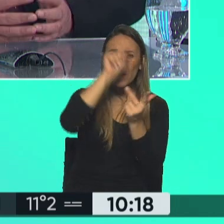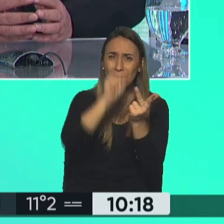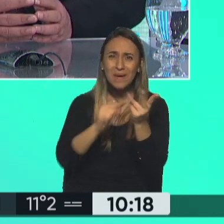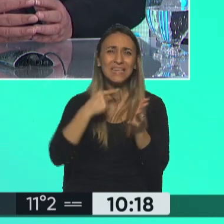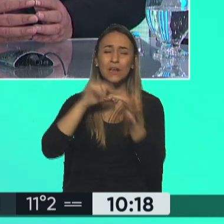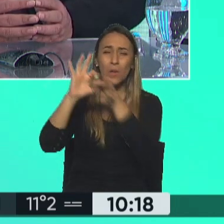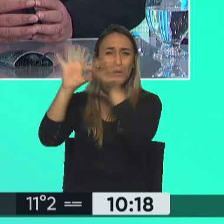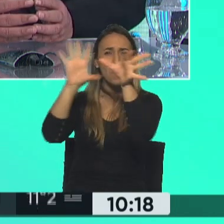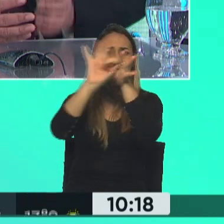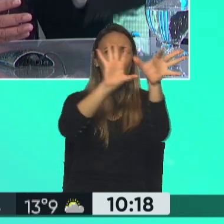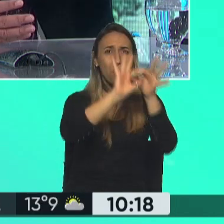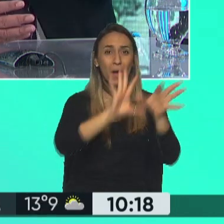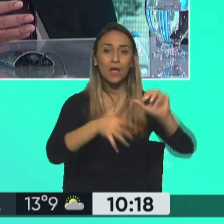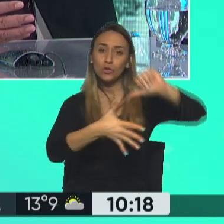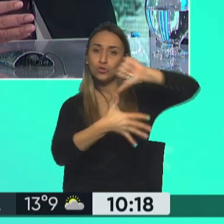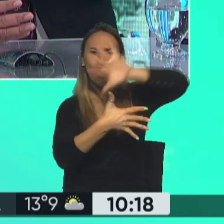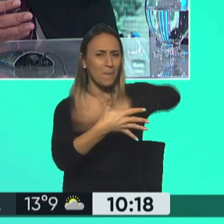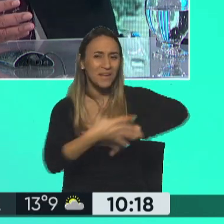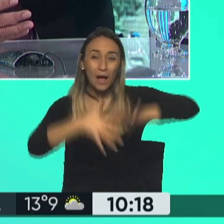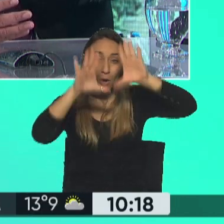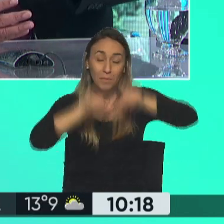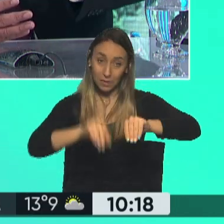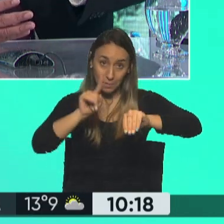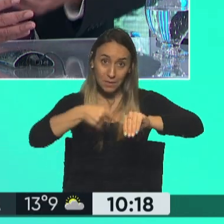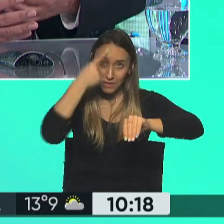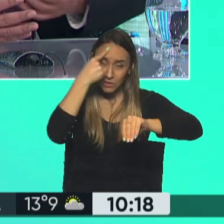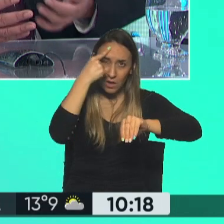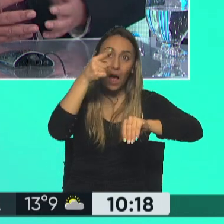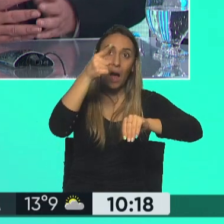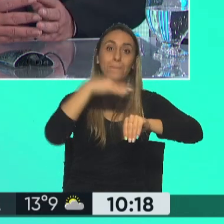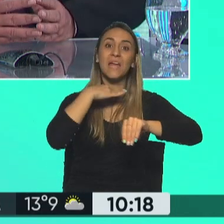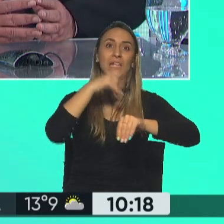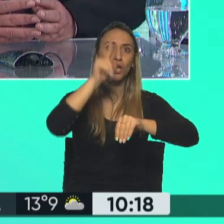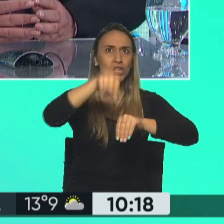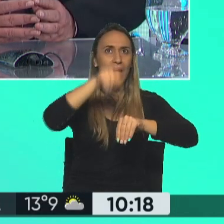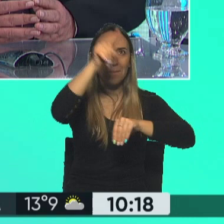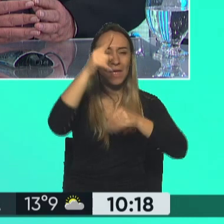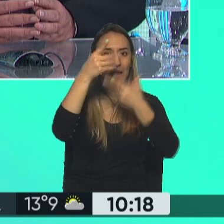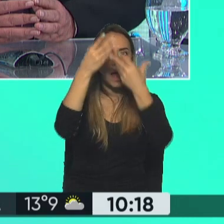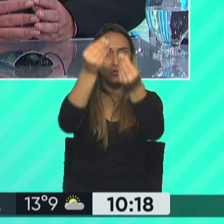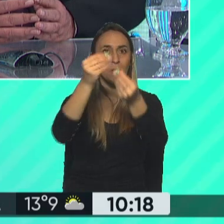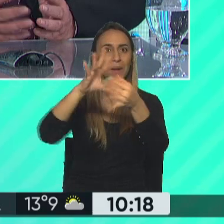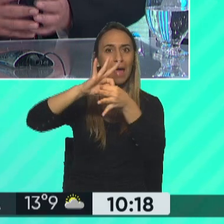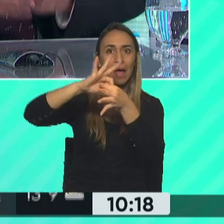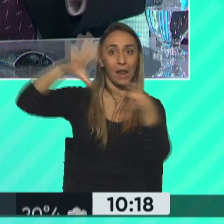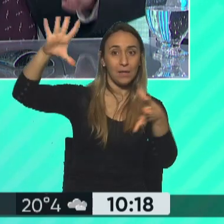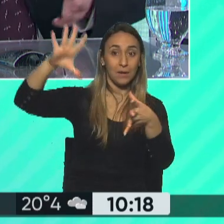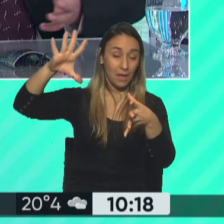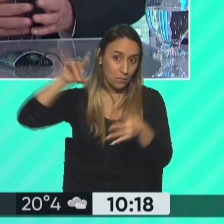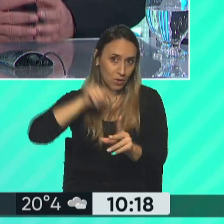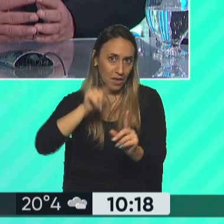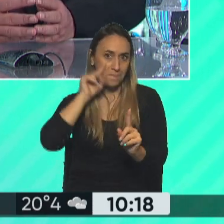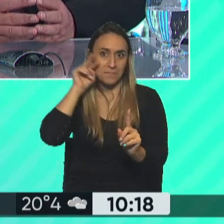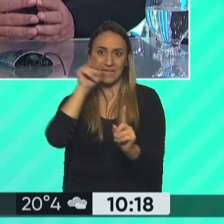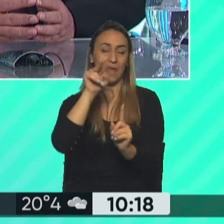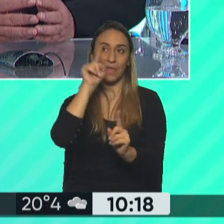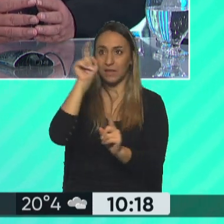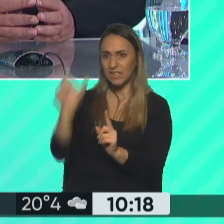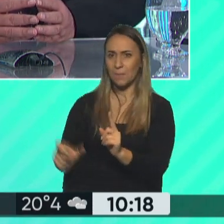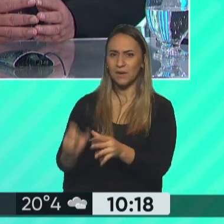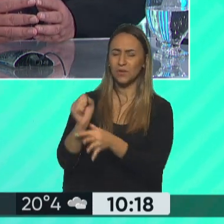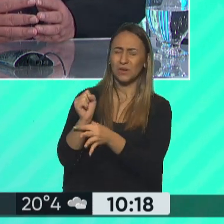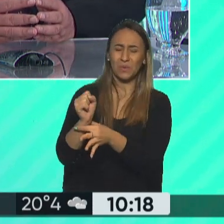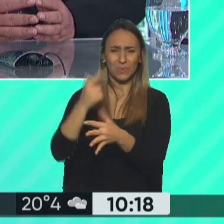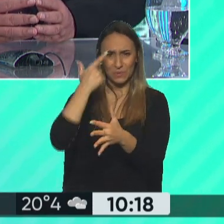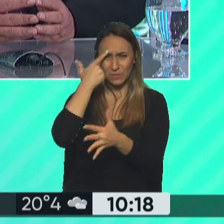a toda Sudamérica. Pensaba hasta en México. O sea, hay cosas que esa visión de esos grandes hombres